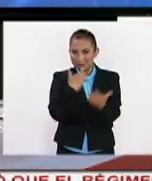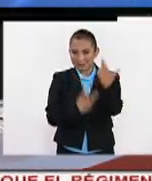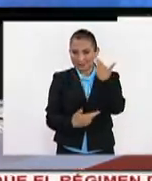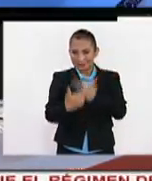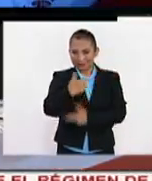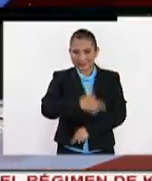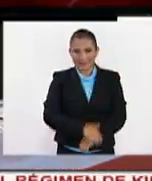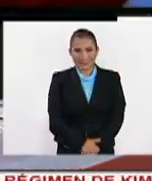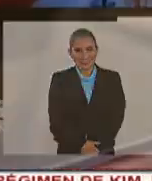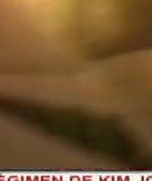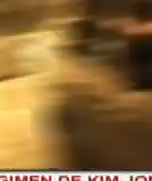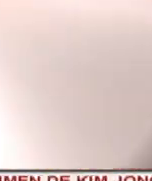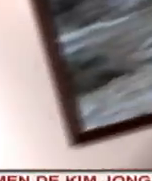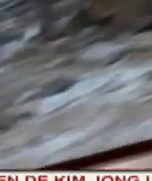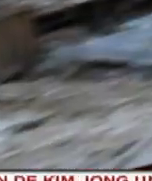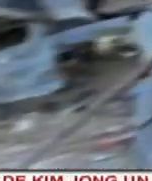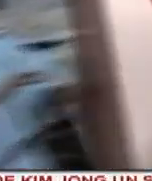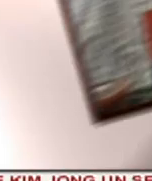Regresamos.